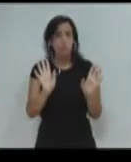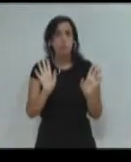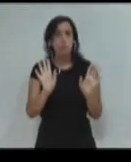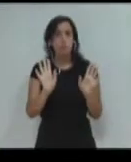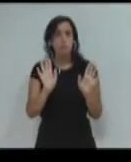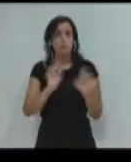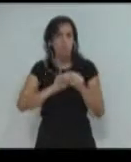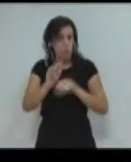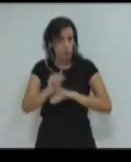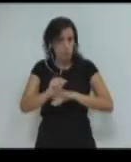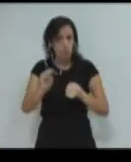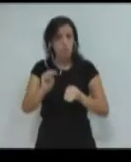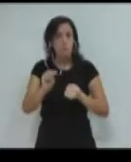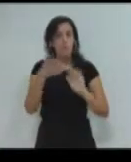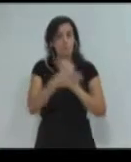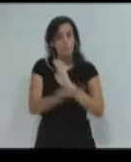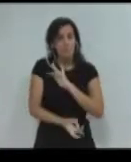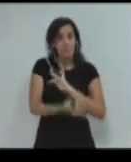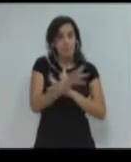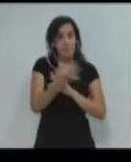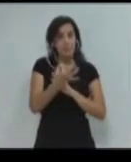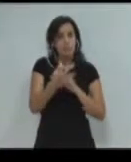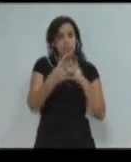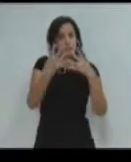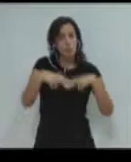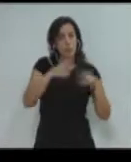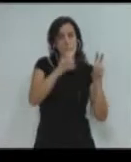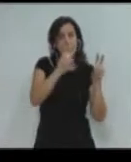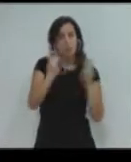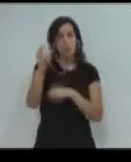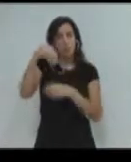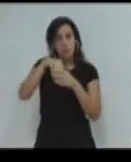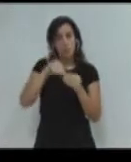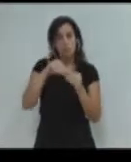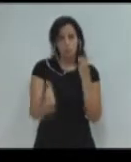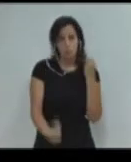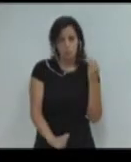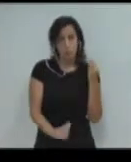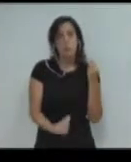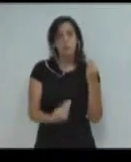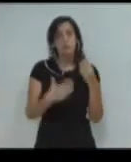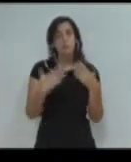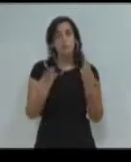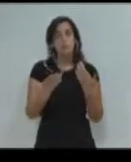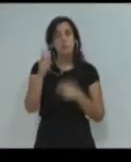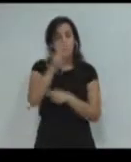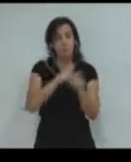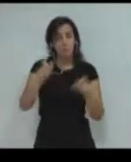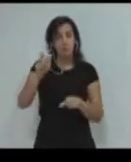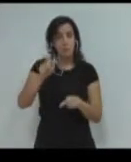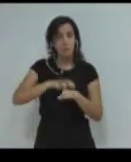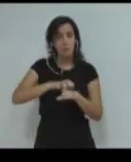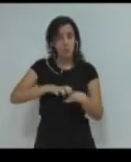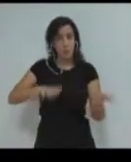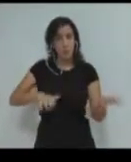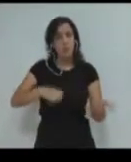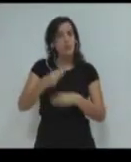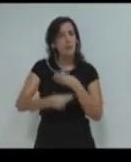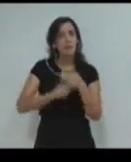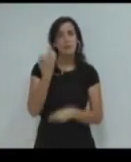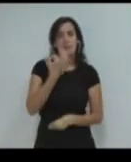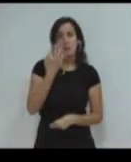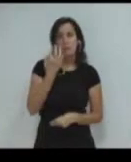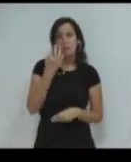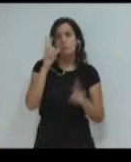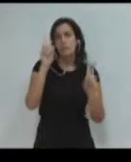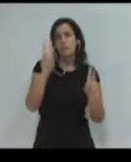propiedades, te genera una estructura de títulos en un documento Word. Pero la mayoría de las personas lo que suelen hacer es coger